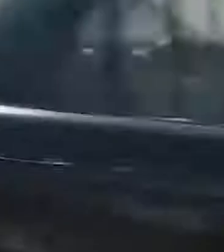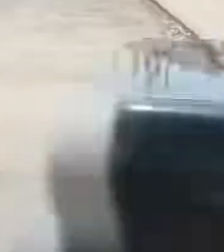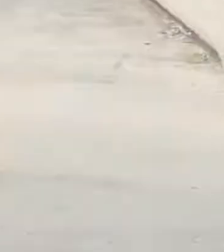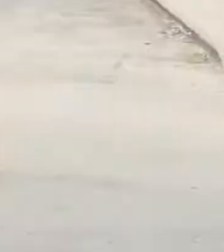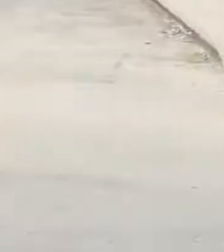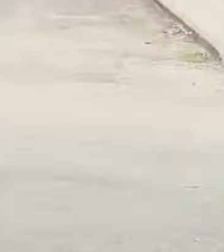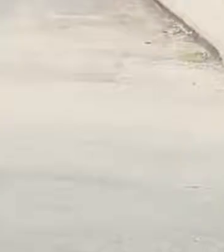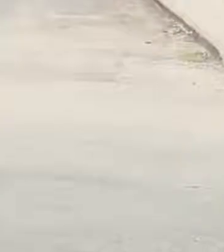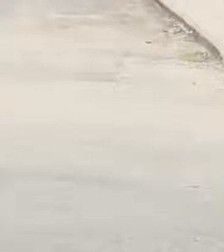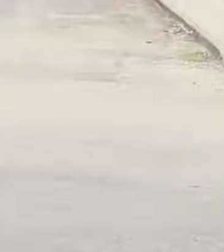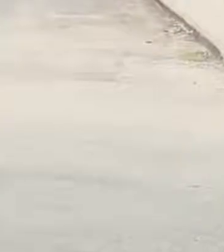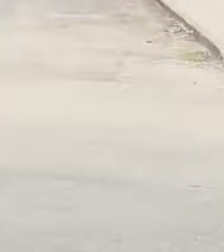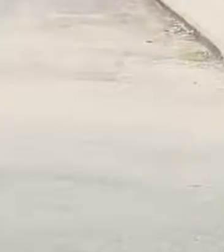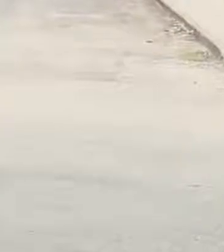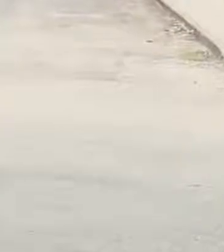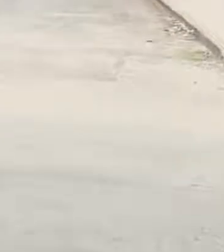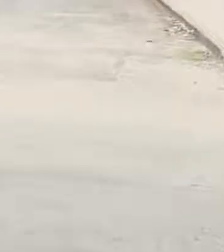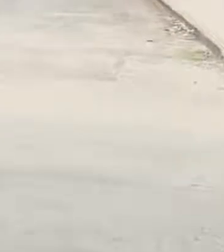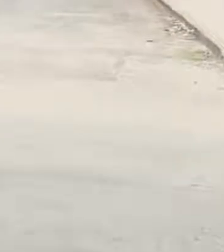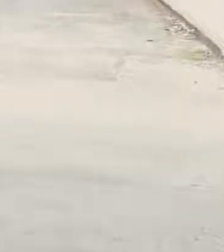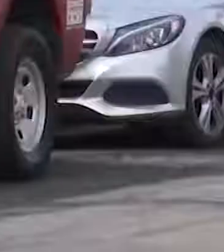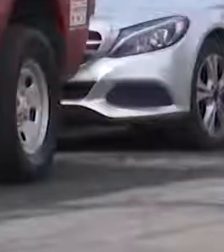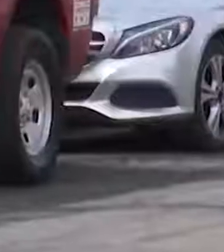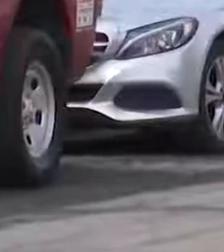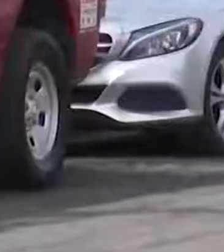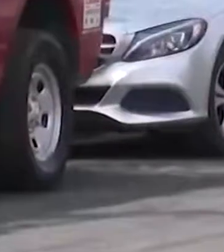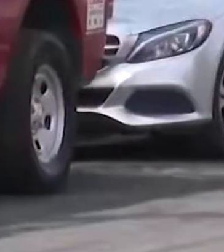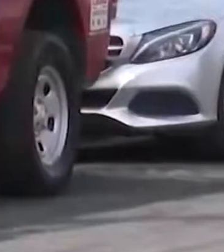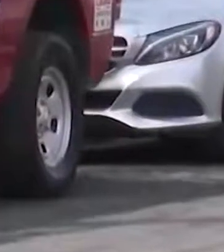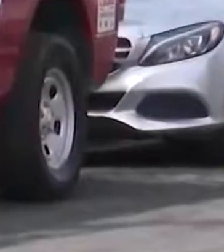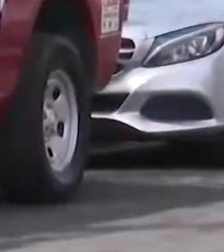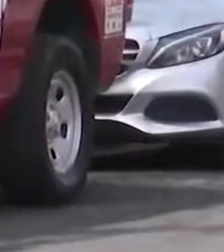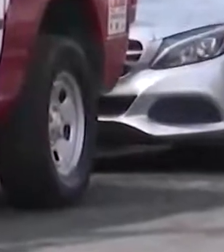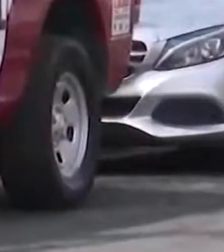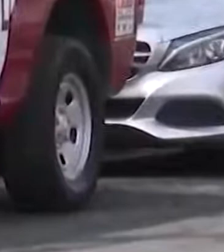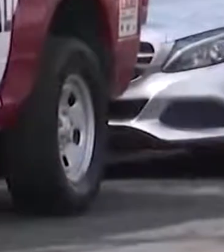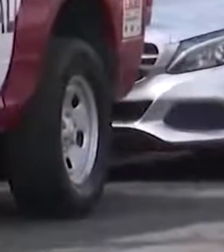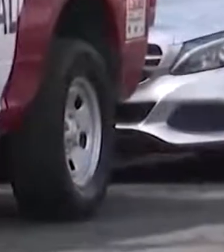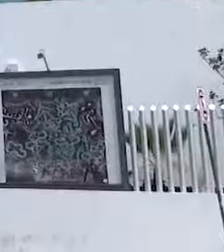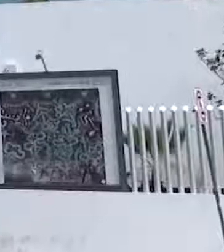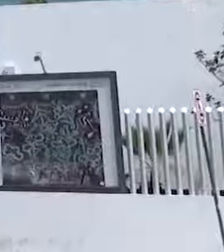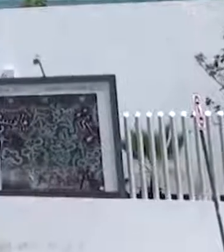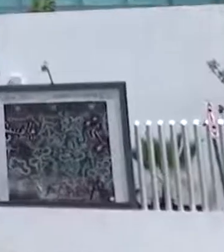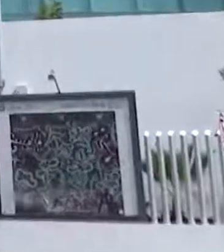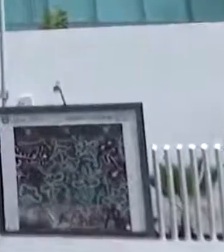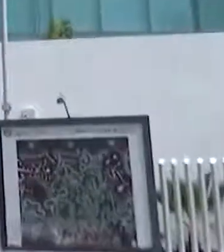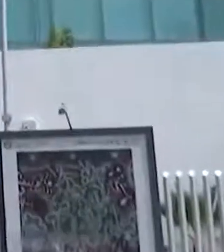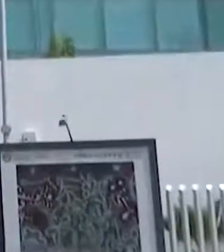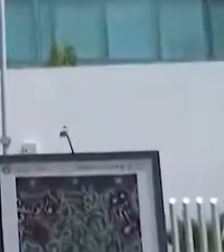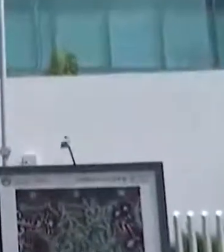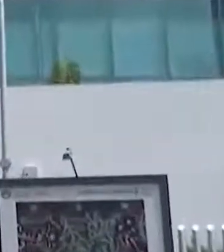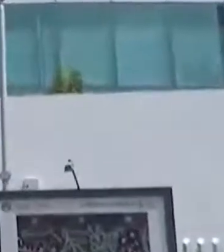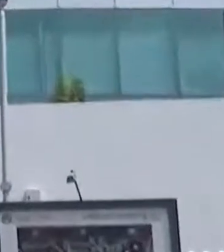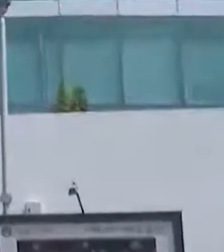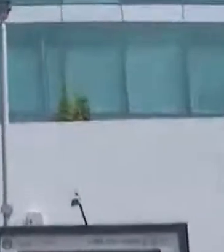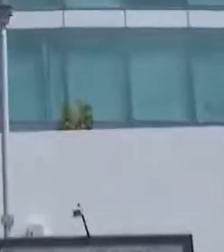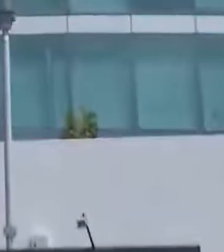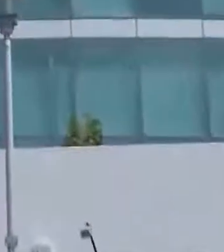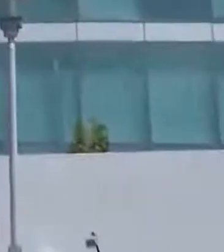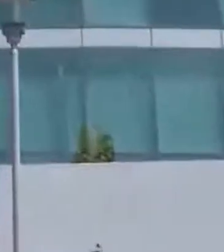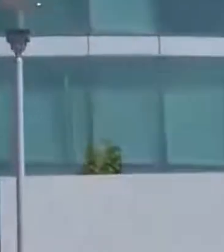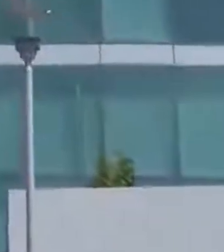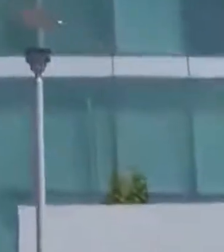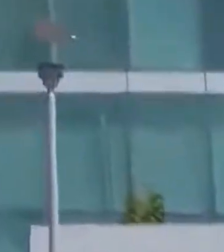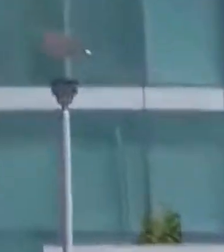agresión sexual y física a una mujer de 63 años sin chautla de tapia el pasado 23 de marzo donde los presuntos responsables fueron liberados